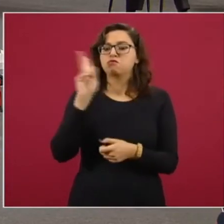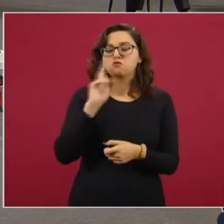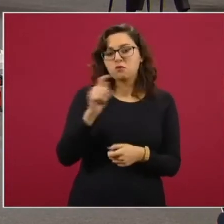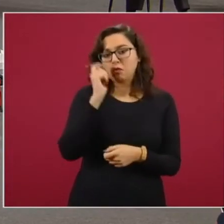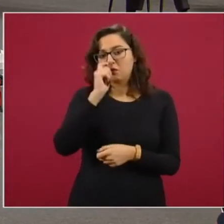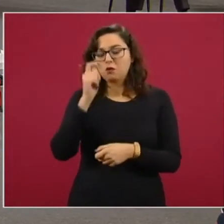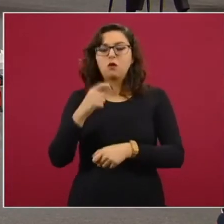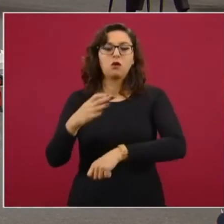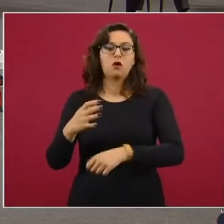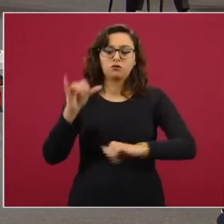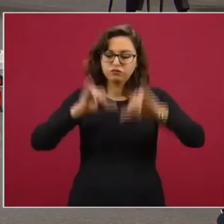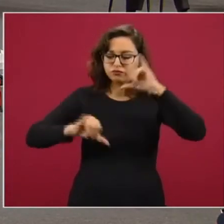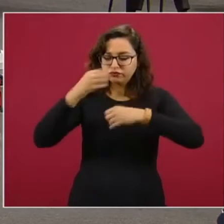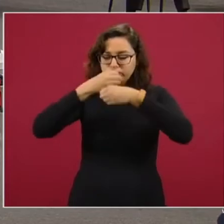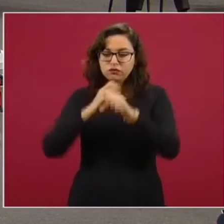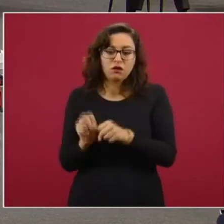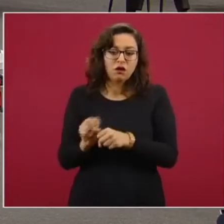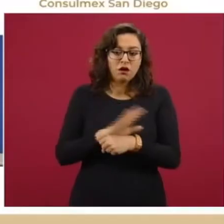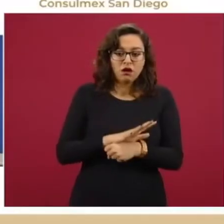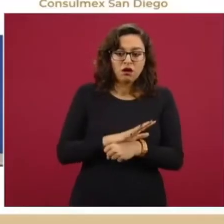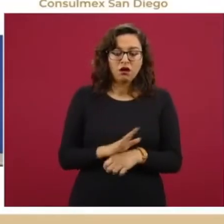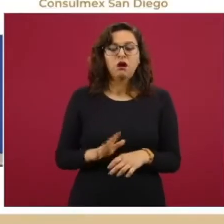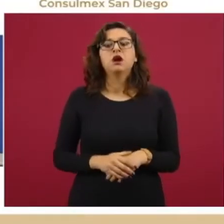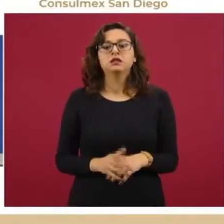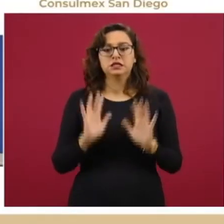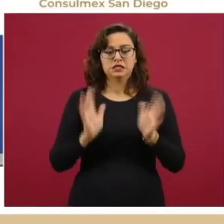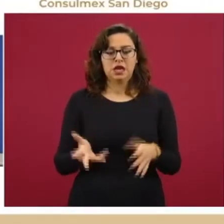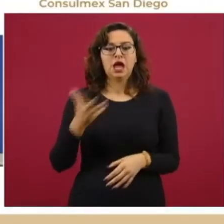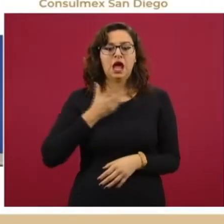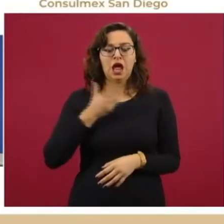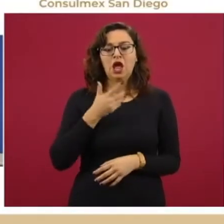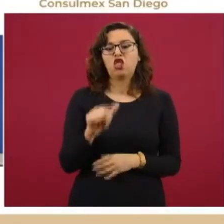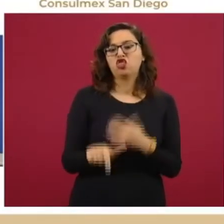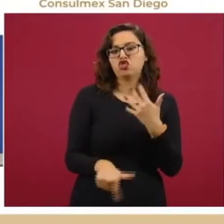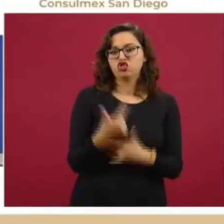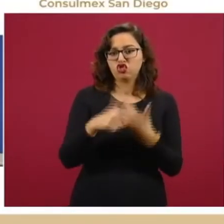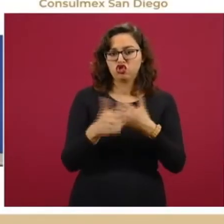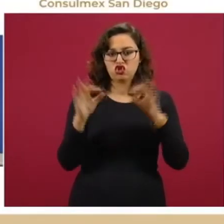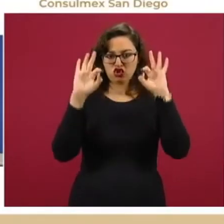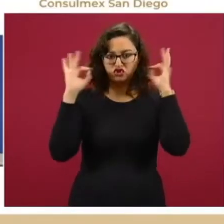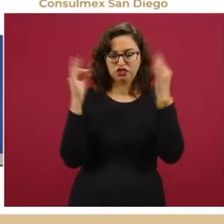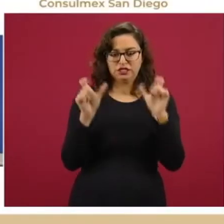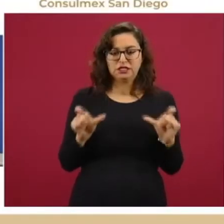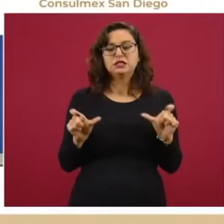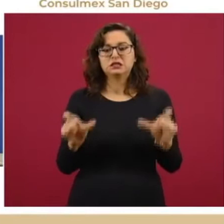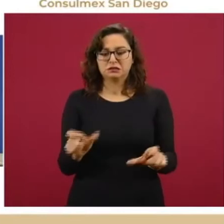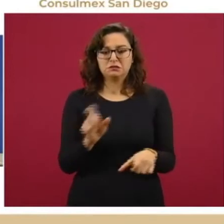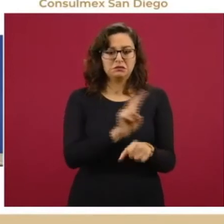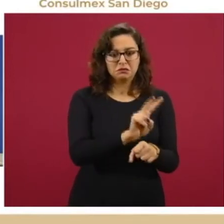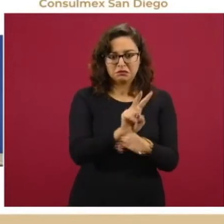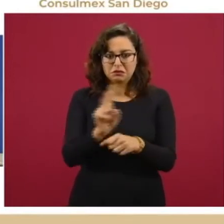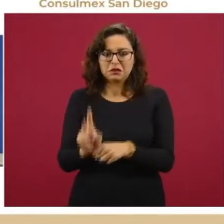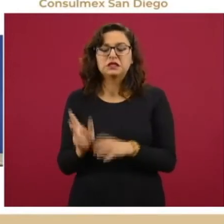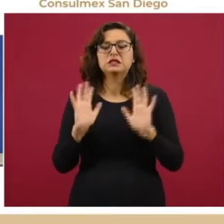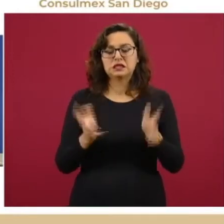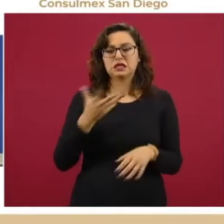realizan pruebas gratuitas en 12 consulados que son Atlanta, Austin, Denver, El